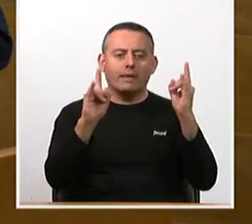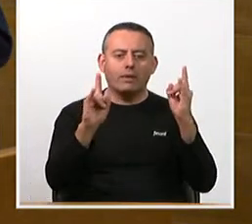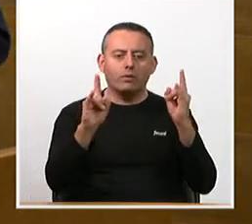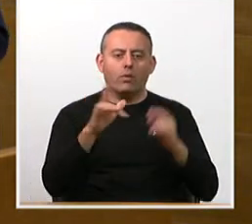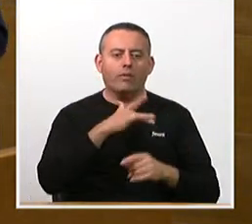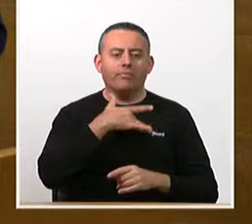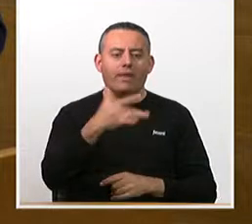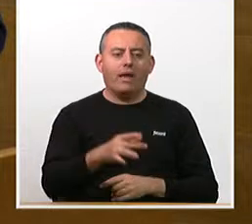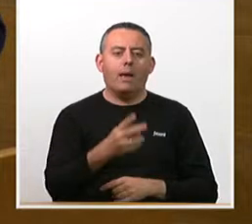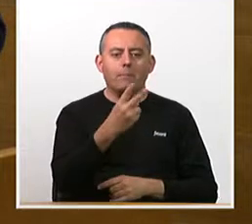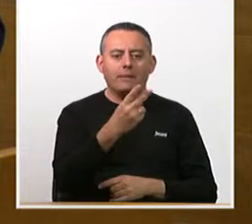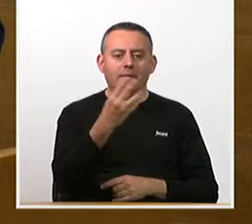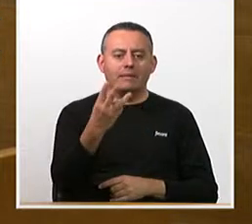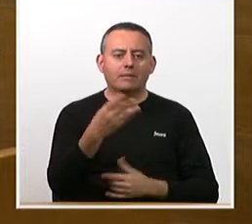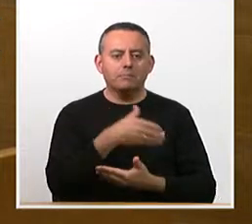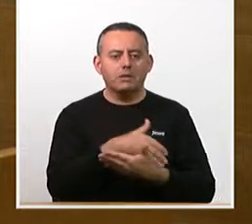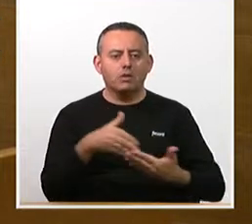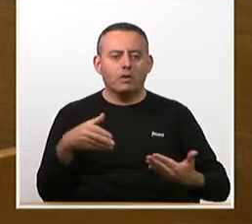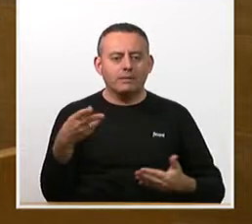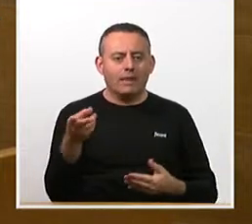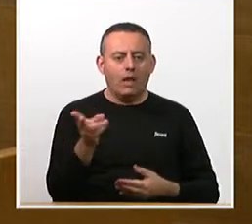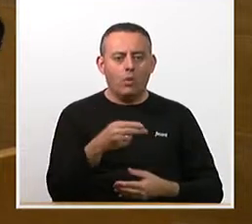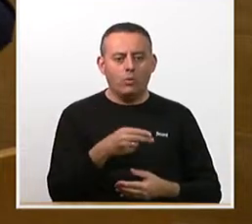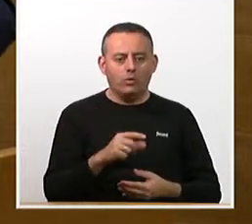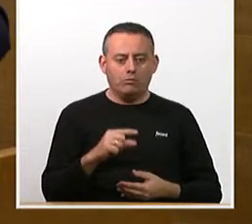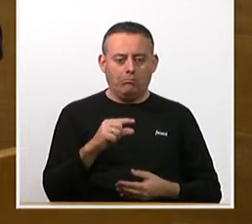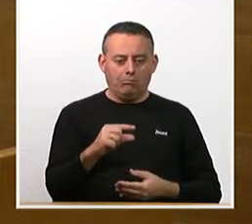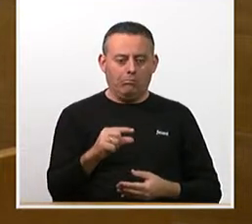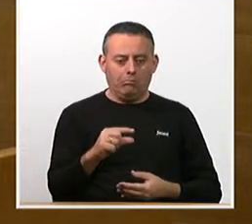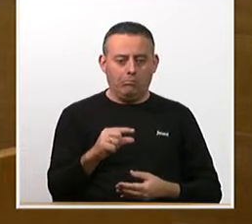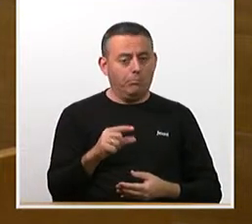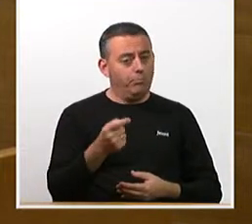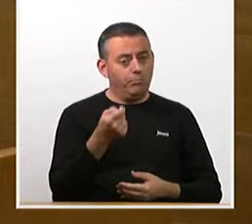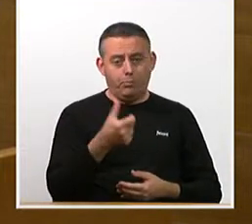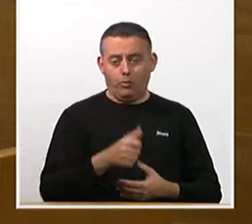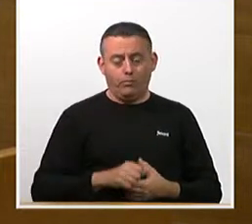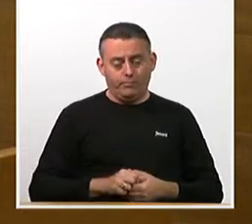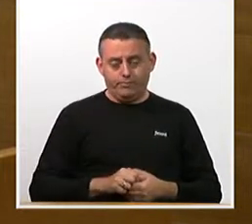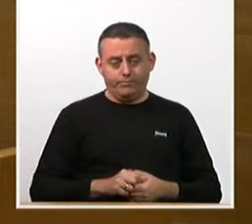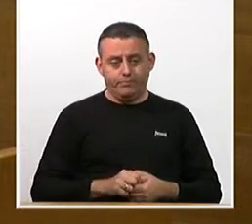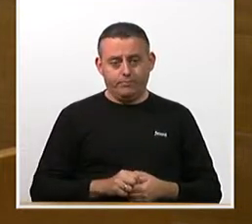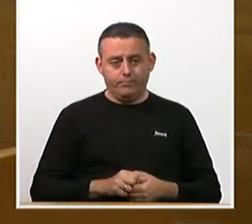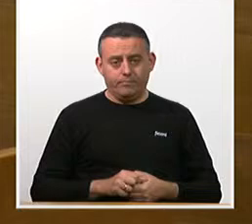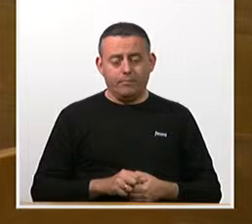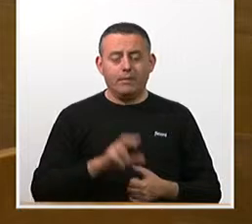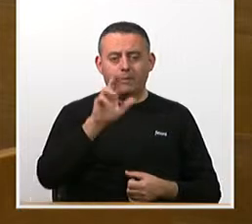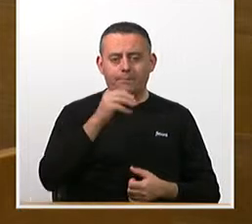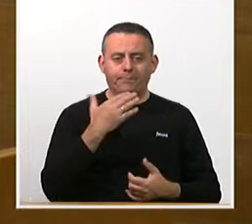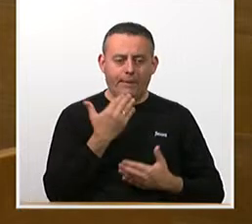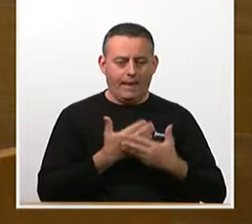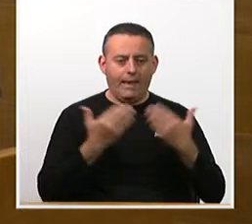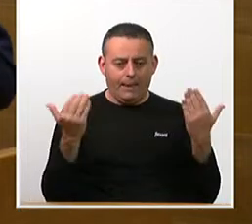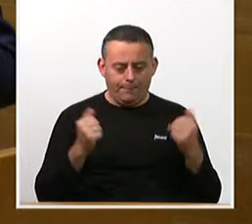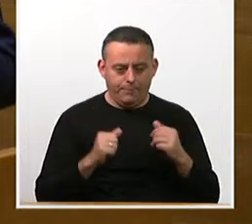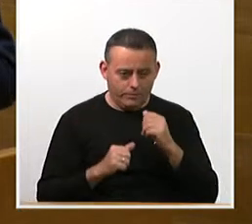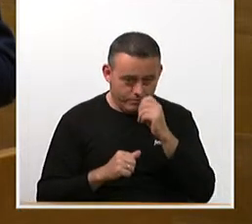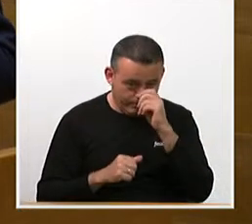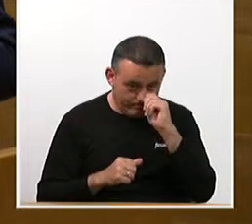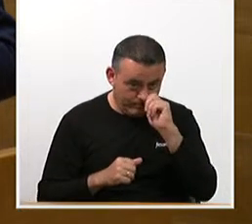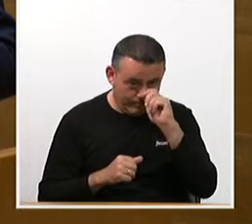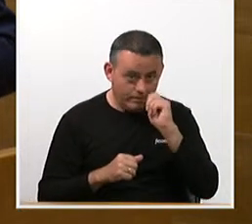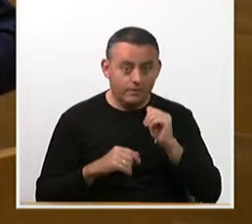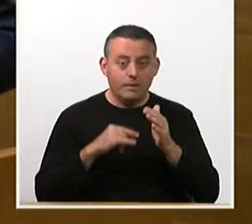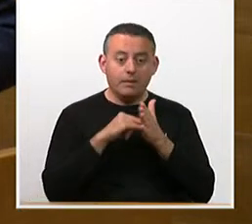eh que son eh claramente insuficientes pero Mire le voy a vo a poner algunos ejemplos de este plan